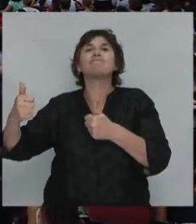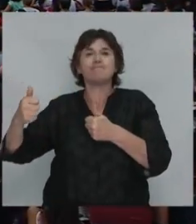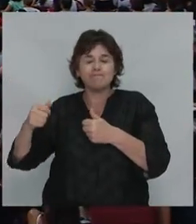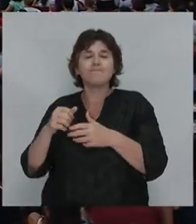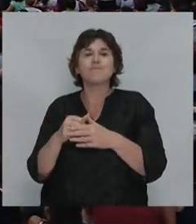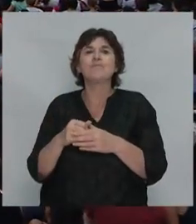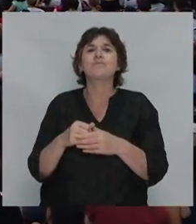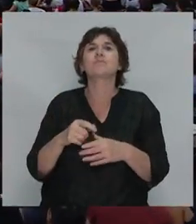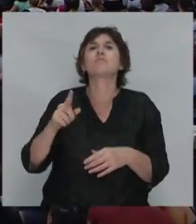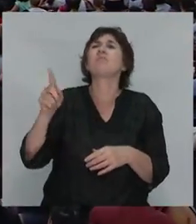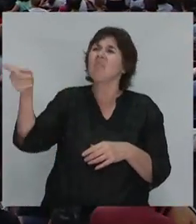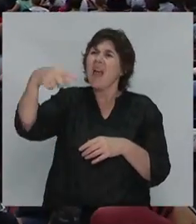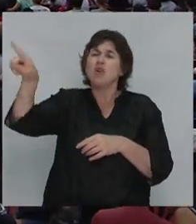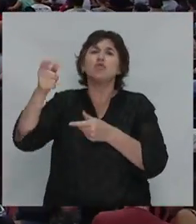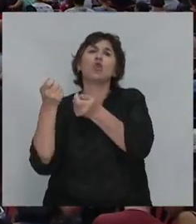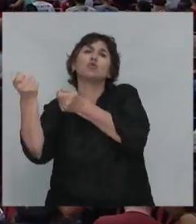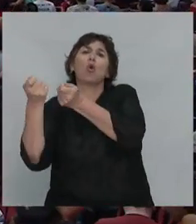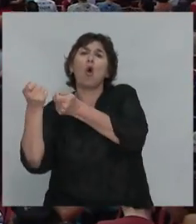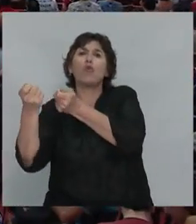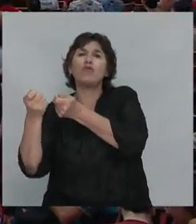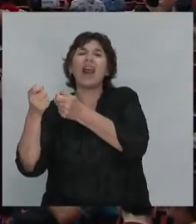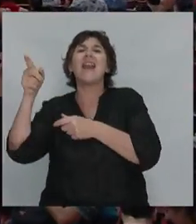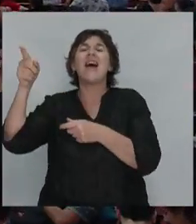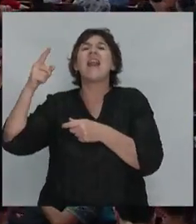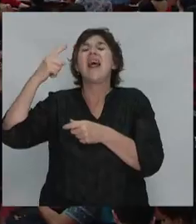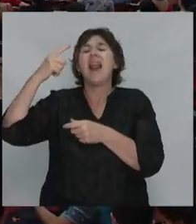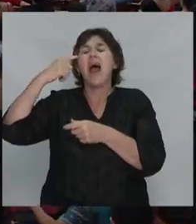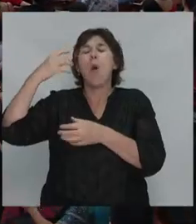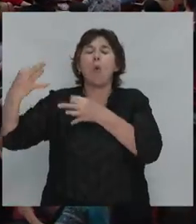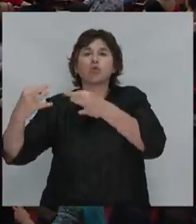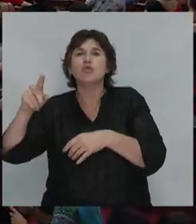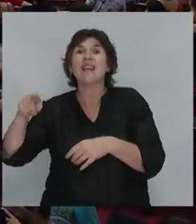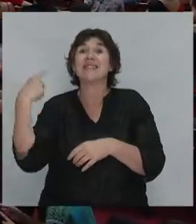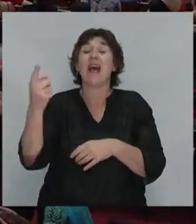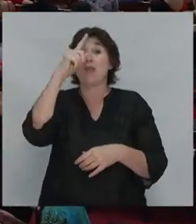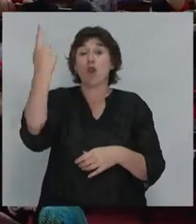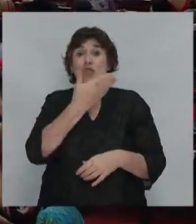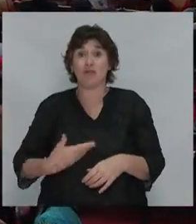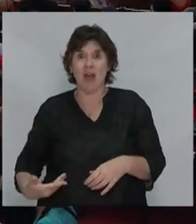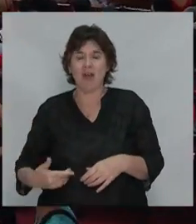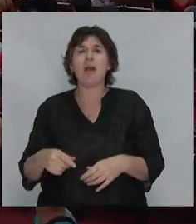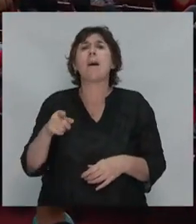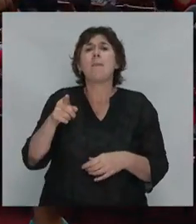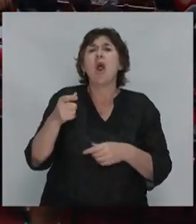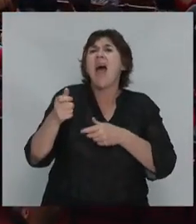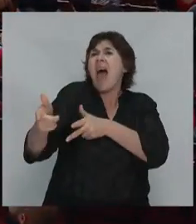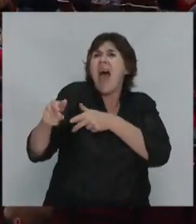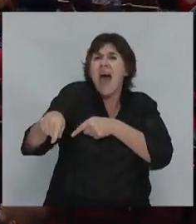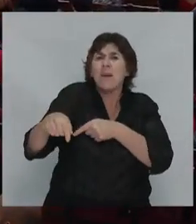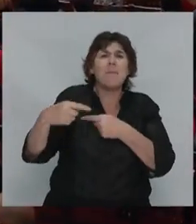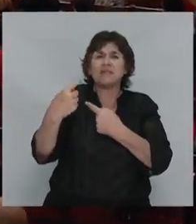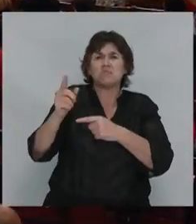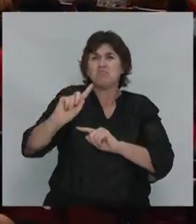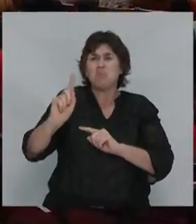es implacable porque ellos controlan el sistema de justicia de los estados pero las armas no son el derecho nacional no son nuestras